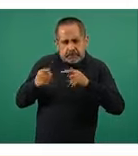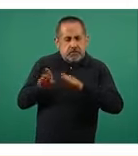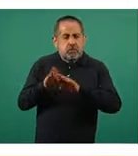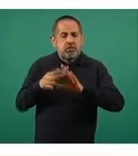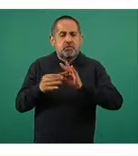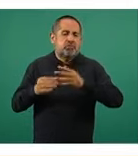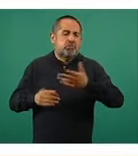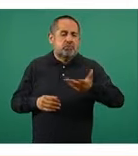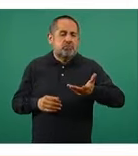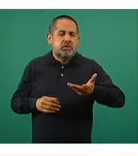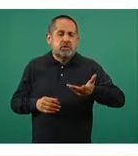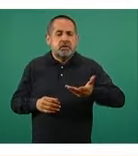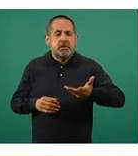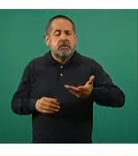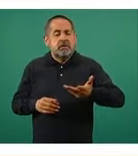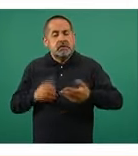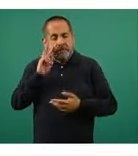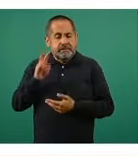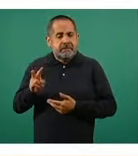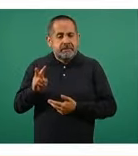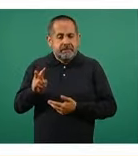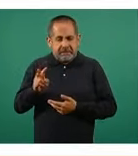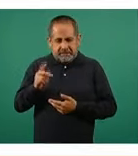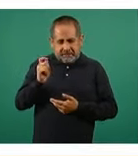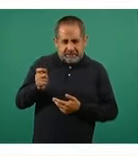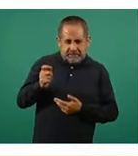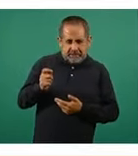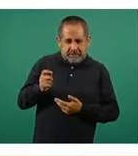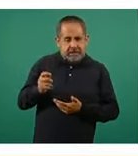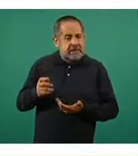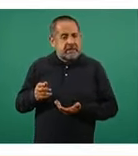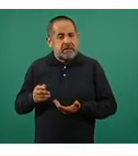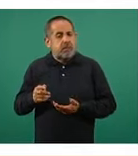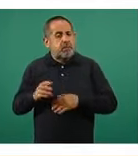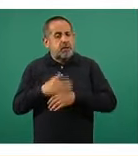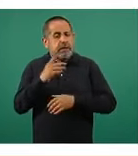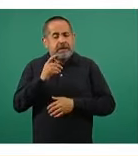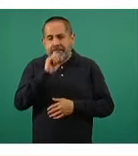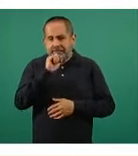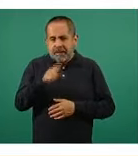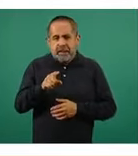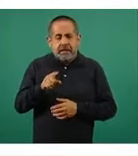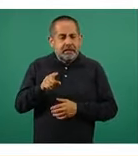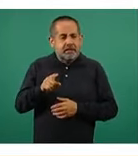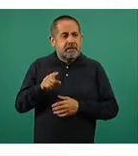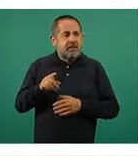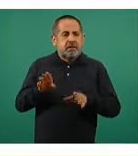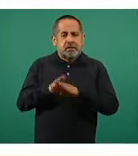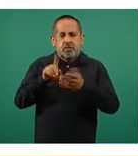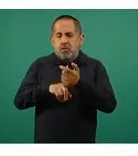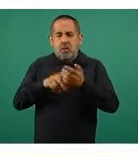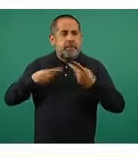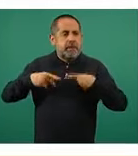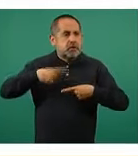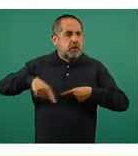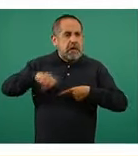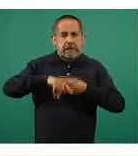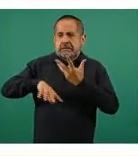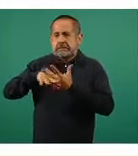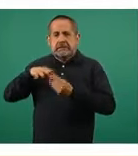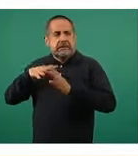este rubro del mapa es obviamente porque también hay un paso de la población migrante dentro de estas rutas